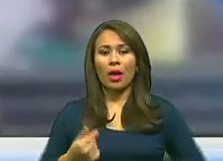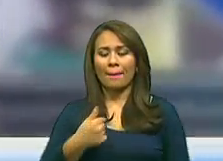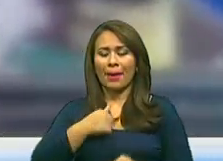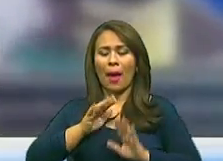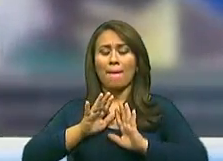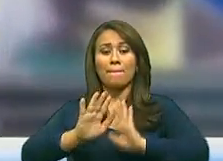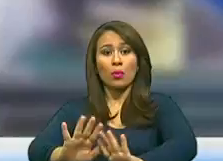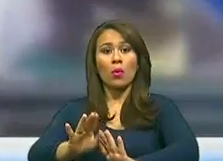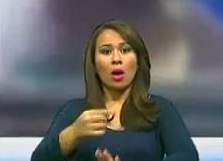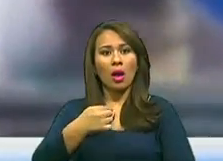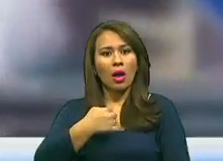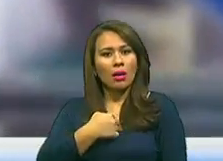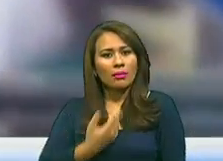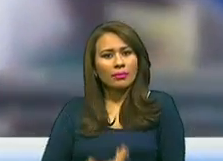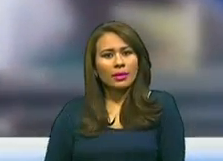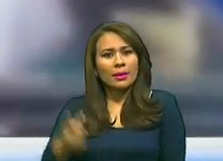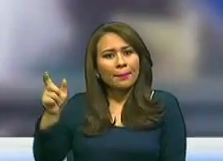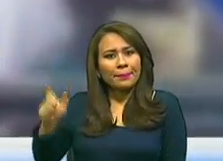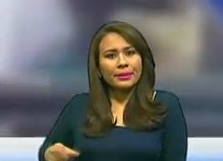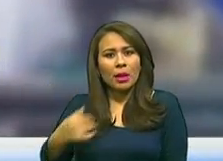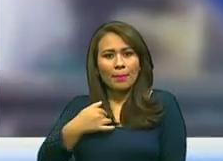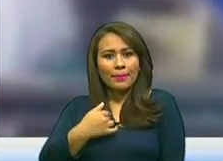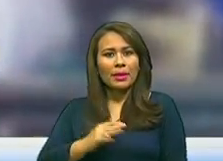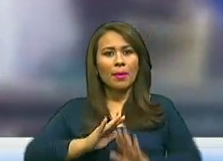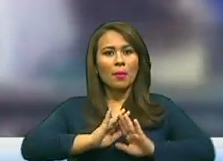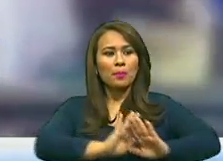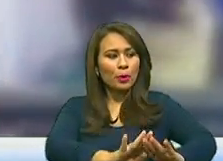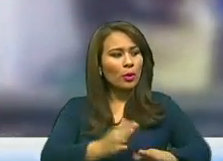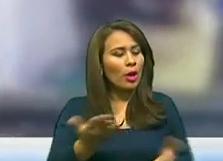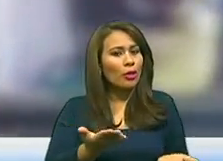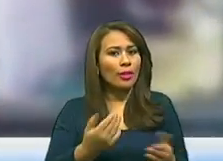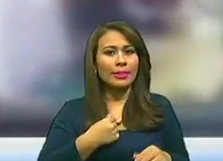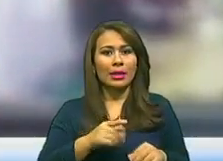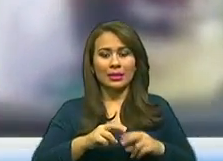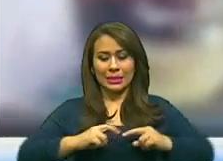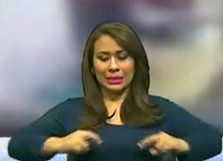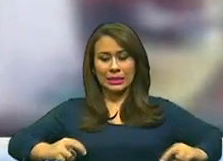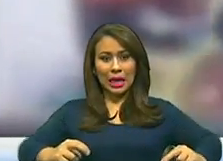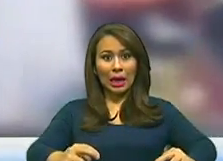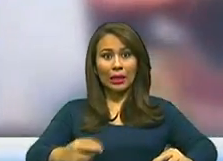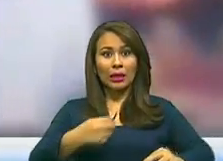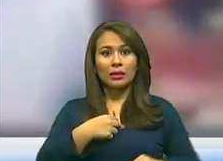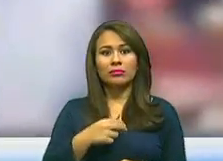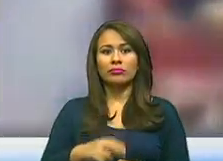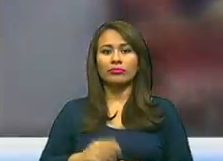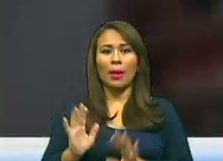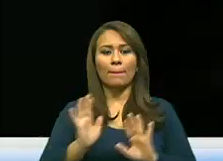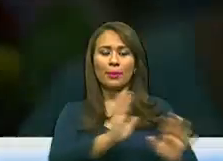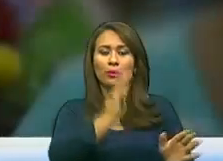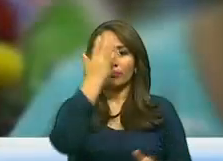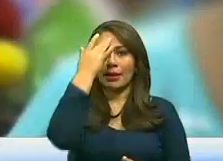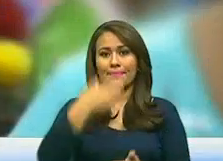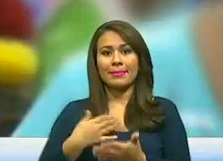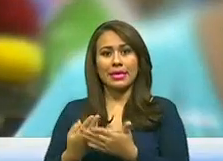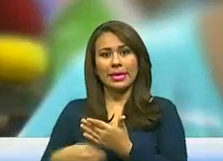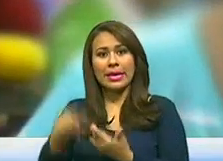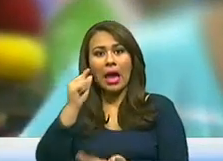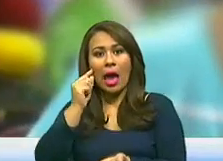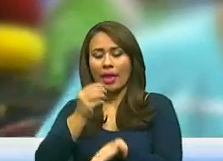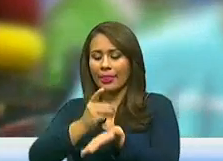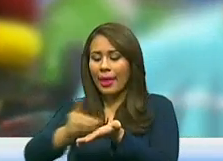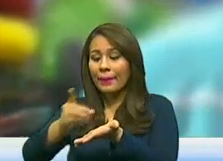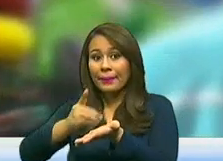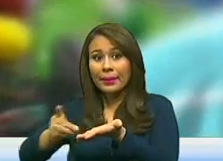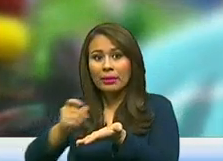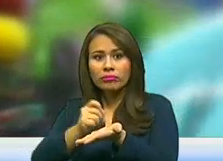la parte de acá, que en la parte de la sala estaba mi prima, estaba mi hija, y estaban haciendo las tareas. Y a ellos no les importó, le digo, por